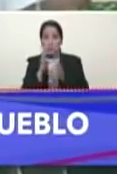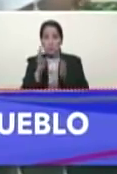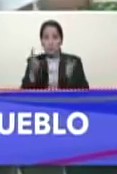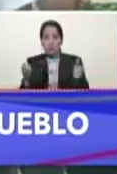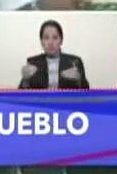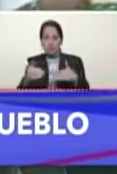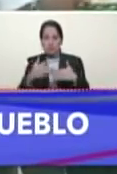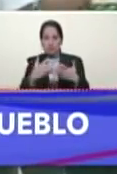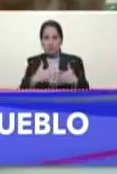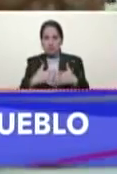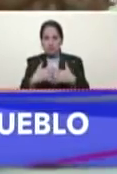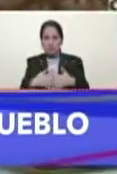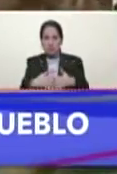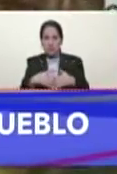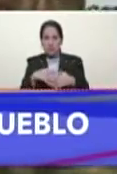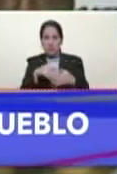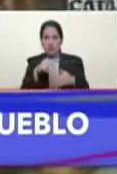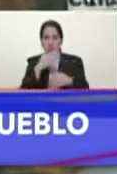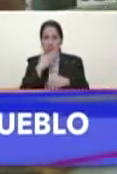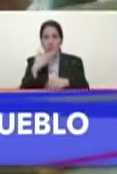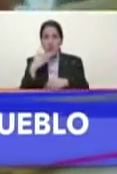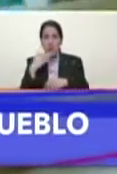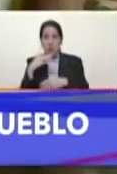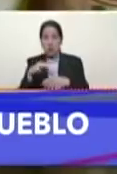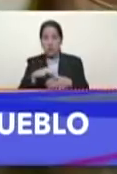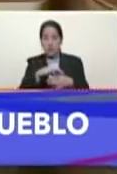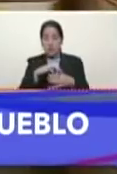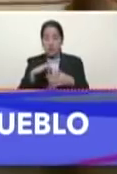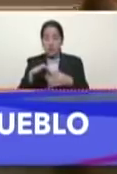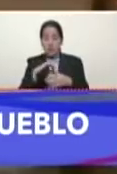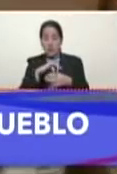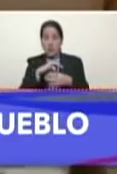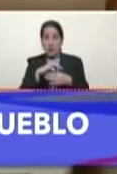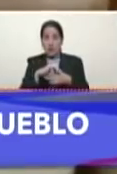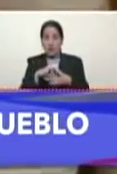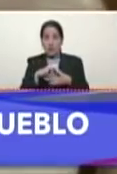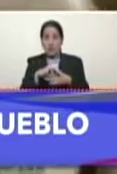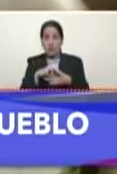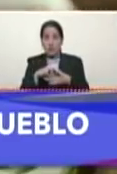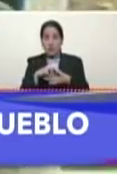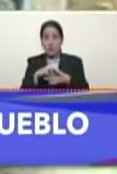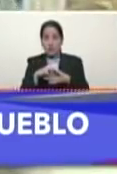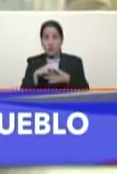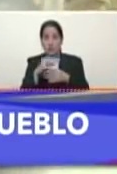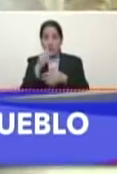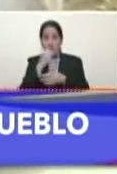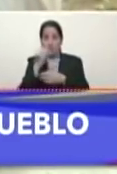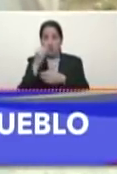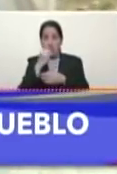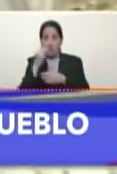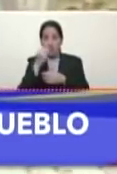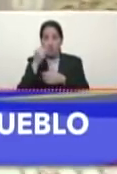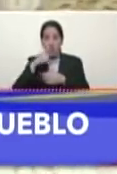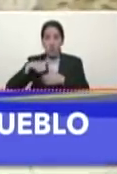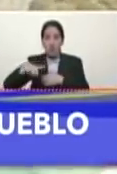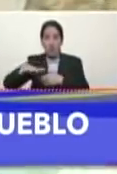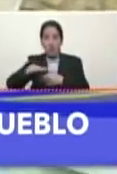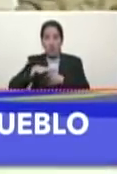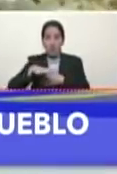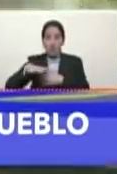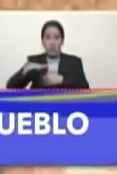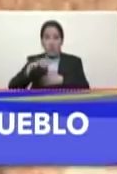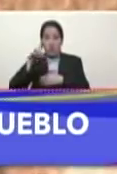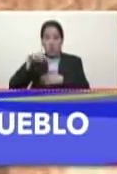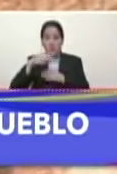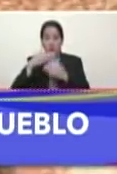bioinsumos para la vida, semilla para la vida, para garantizar no solo la alimentación de la familia, sino los excedentes para el